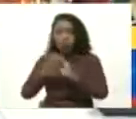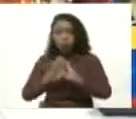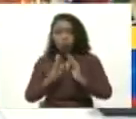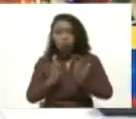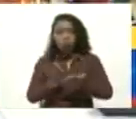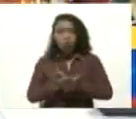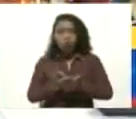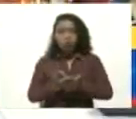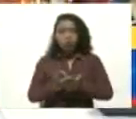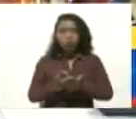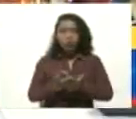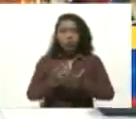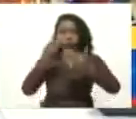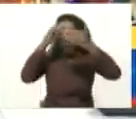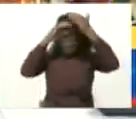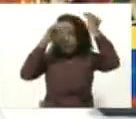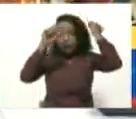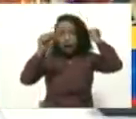el canciller fue